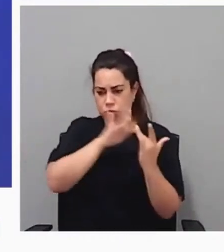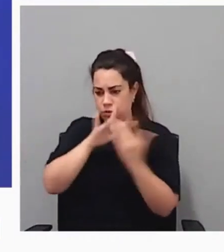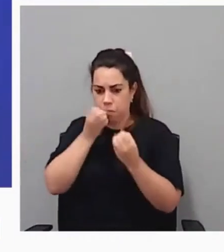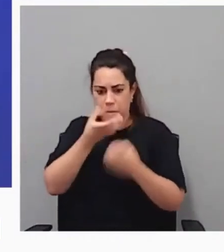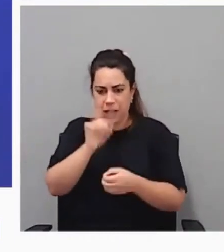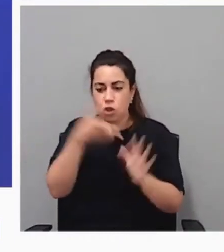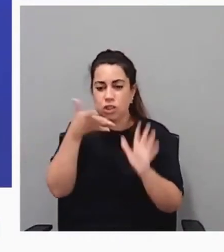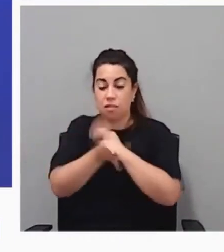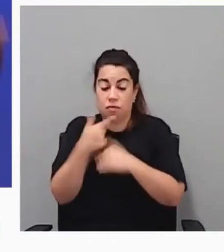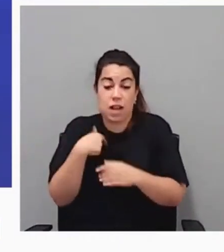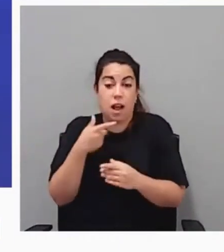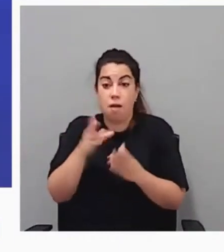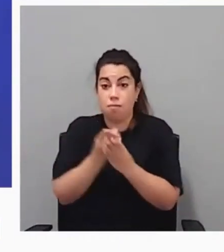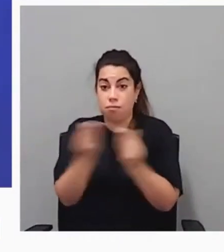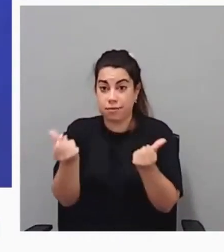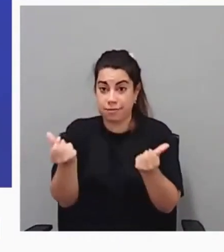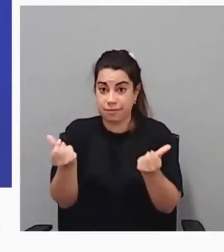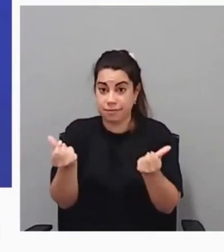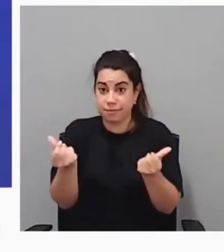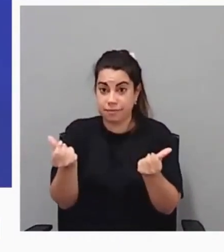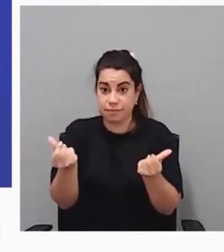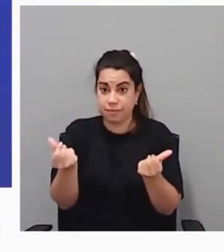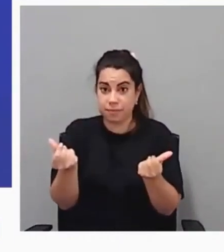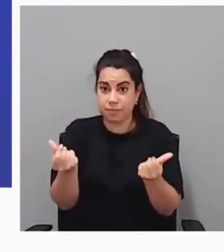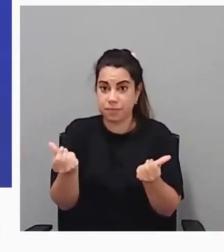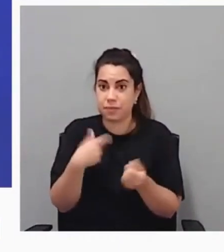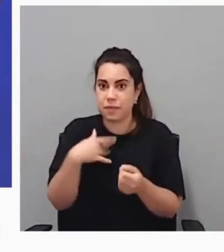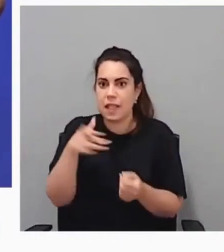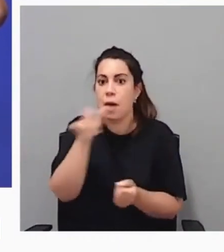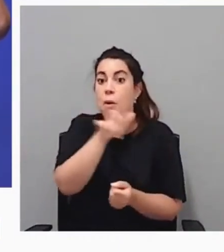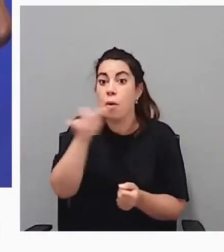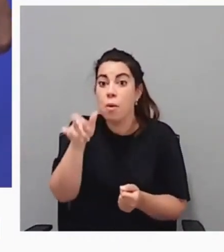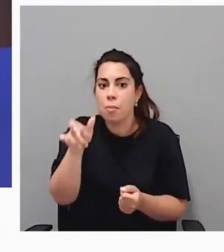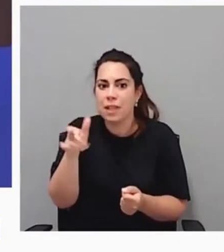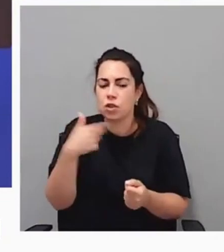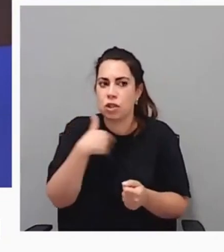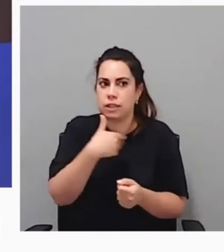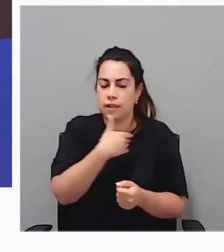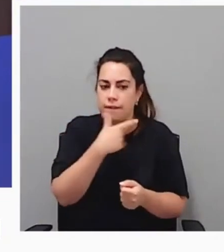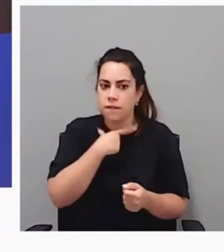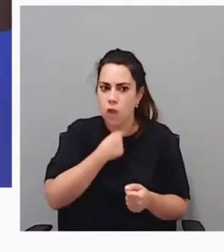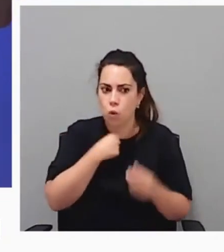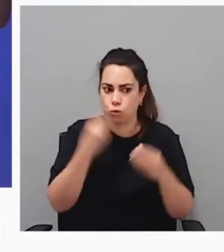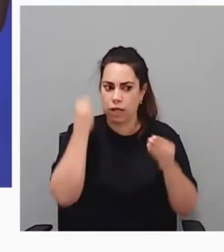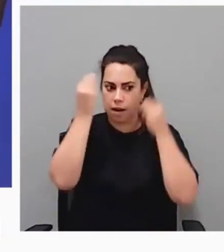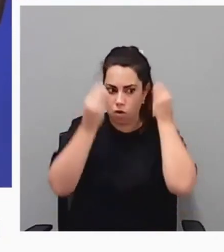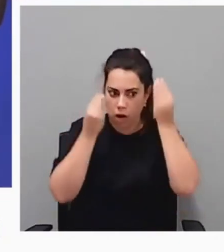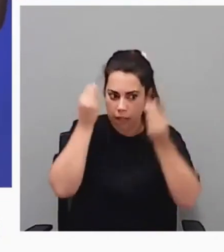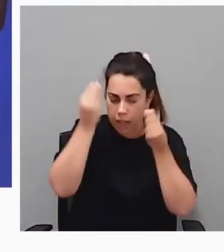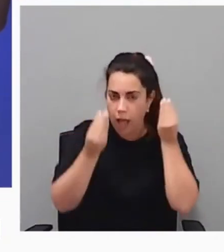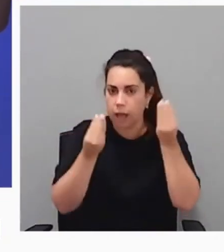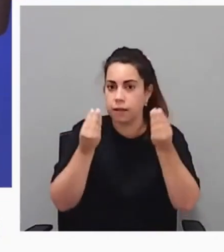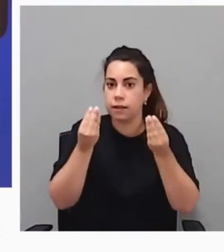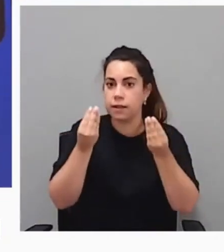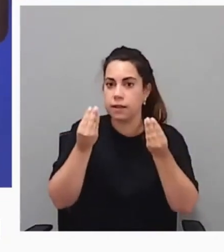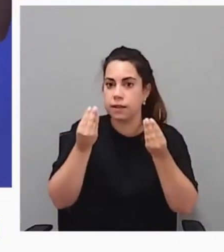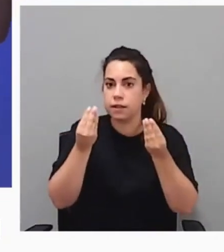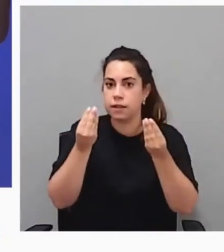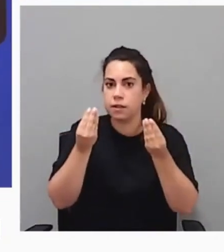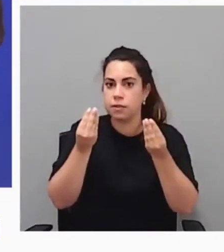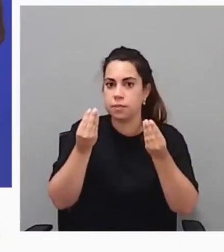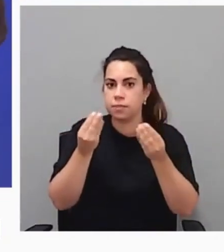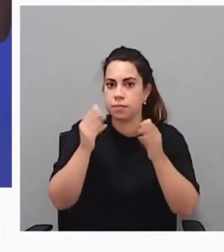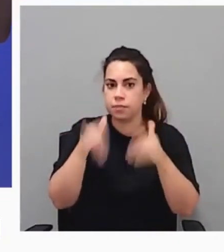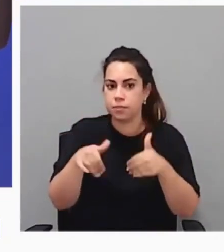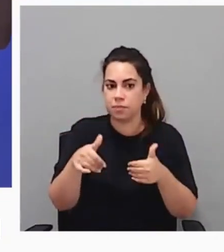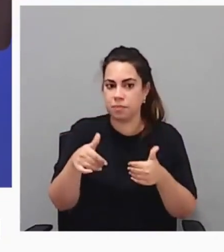extingue. Por mucho que a las personas nos guste racionalizar, nunca nos podemos separar